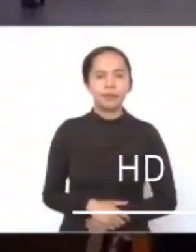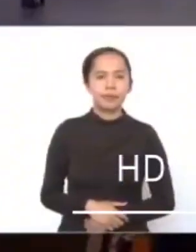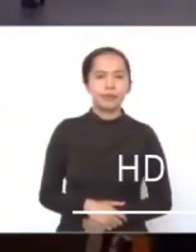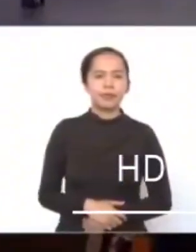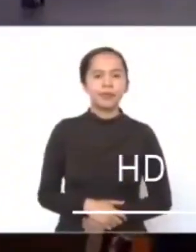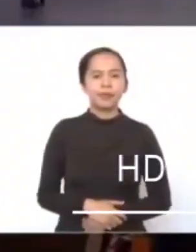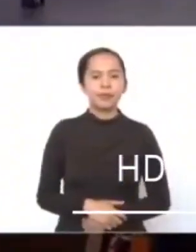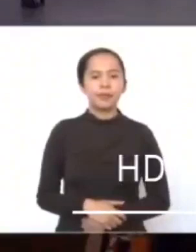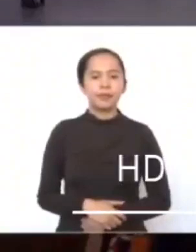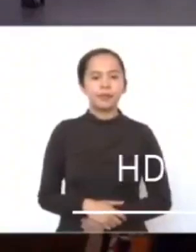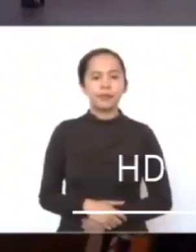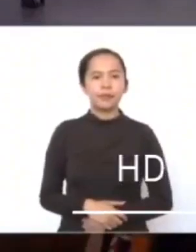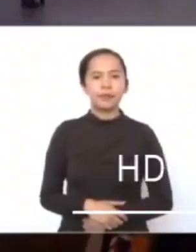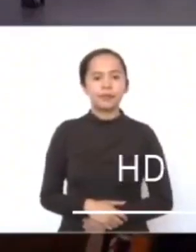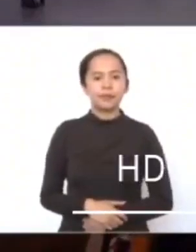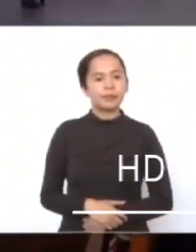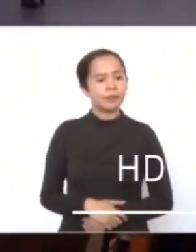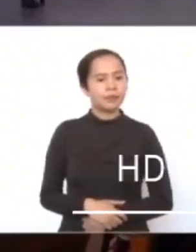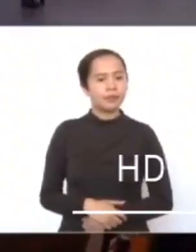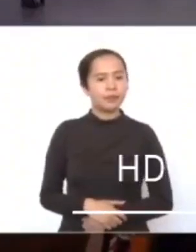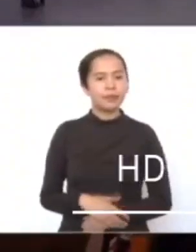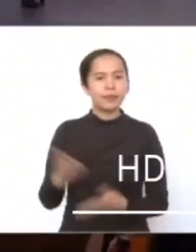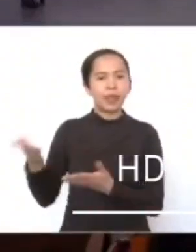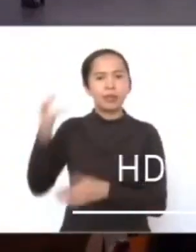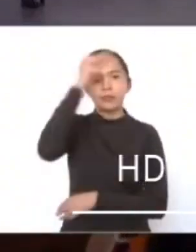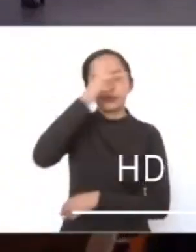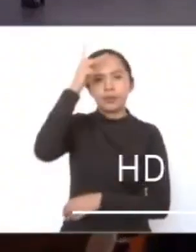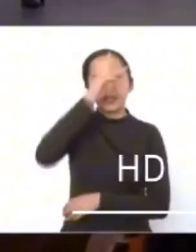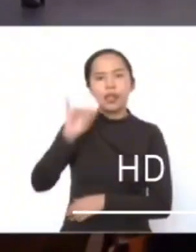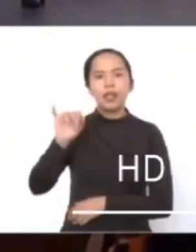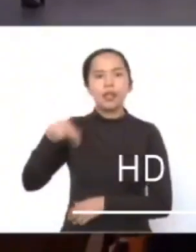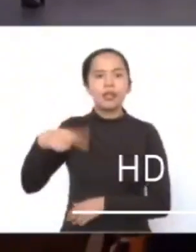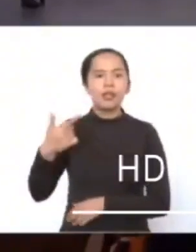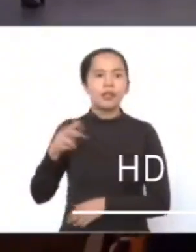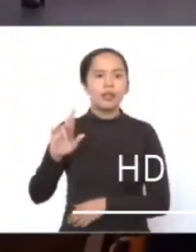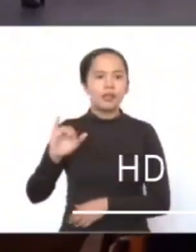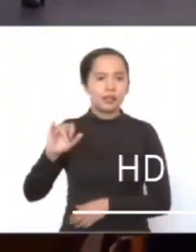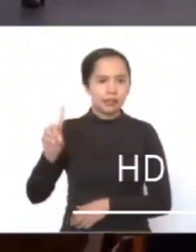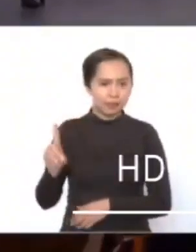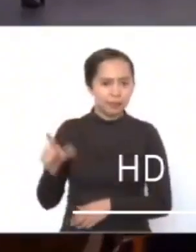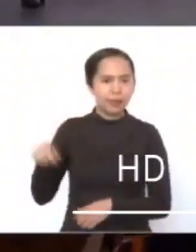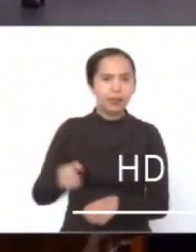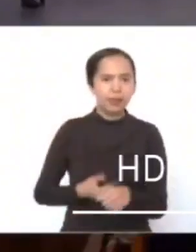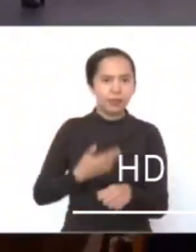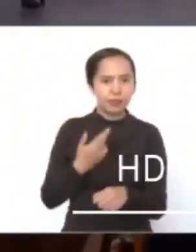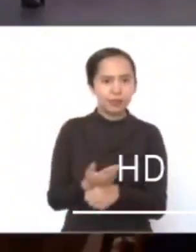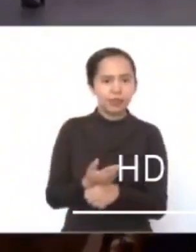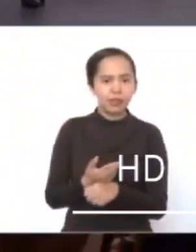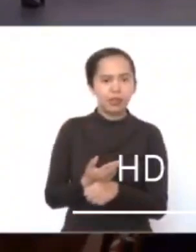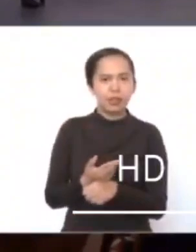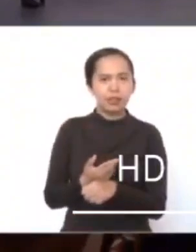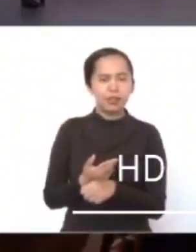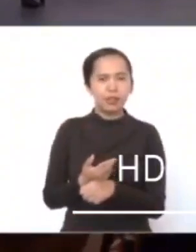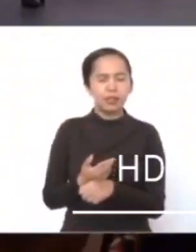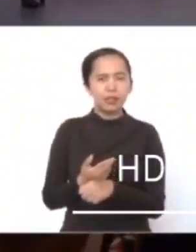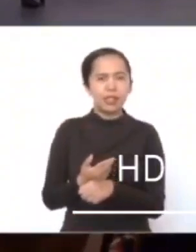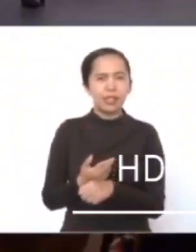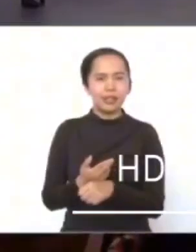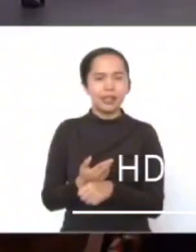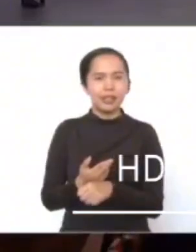Se encuentra con nosotros la psicóloga Ingrid Gómez García, Secretaria de las Mujeres de la Ciudad de México.